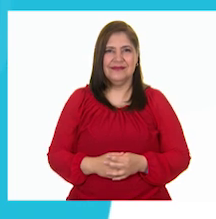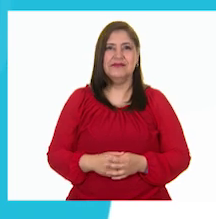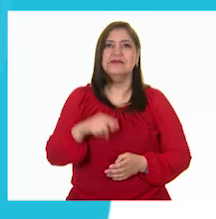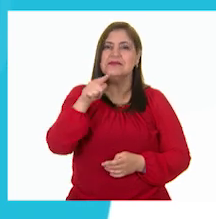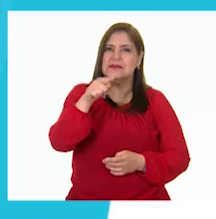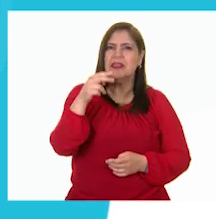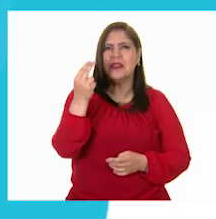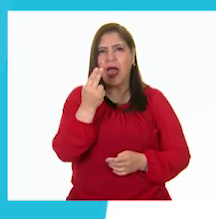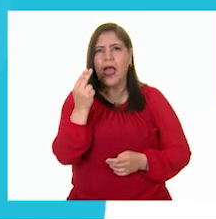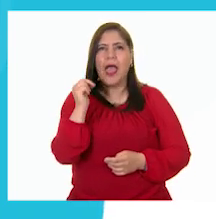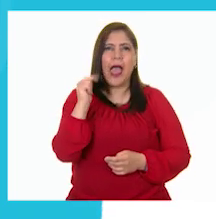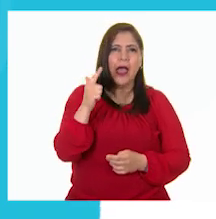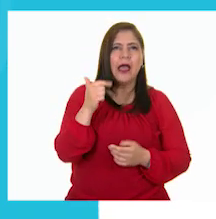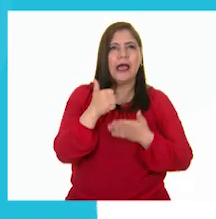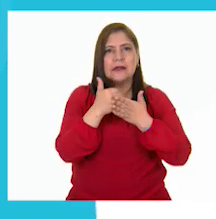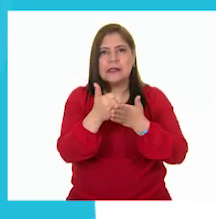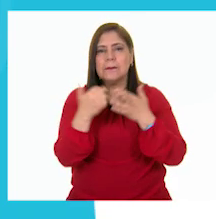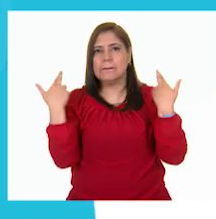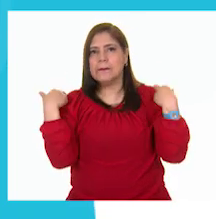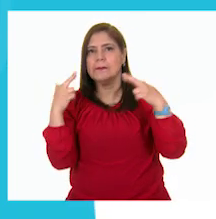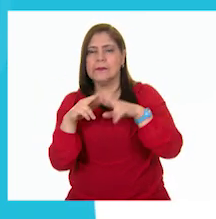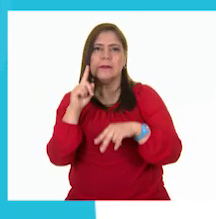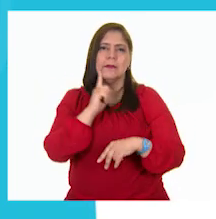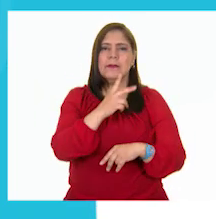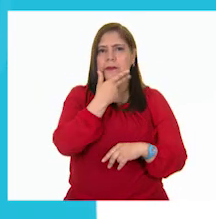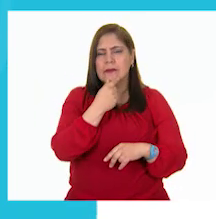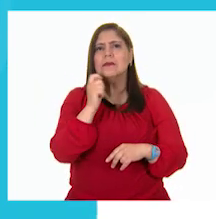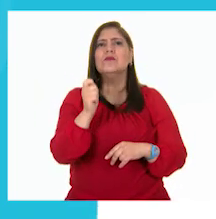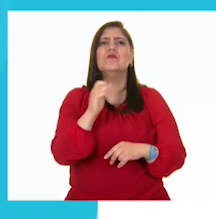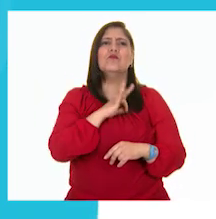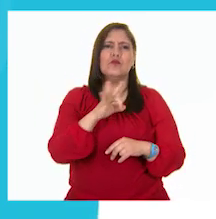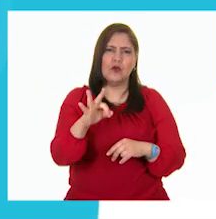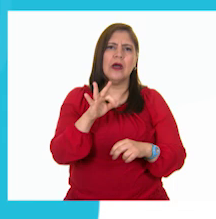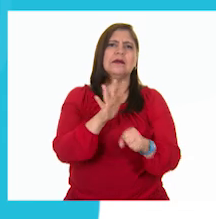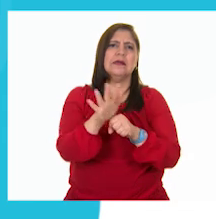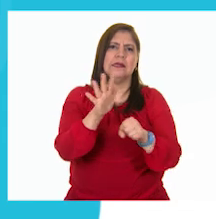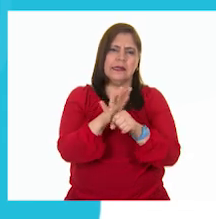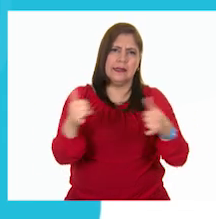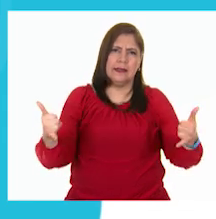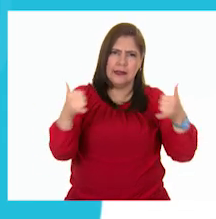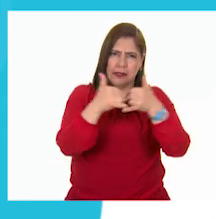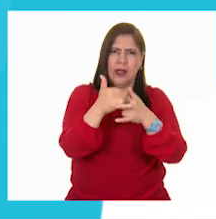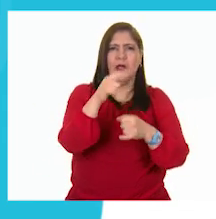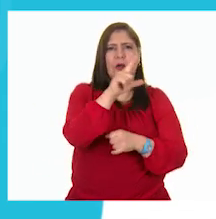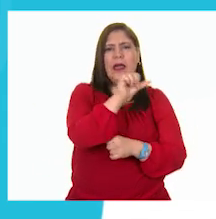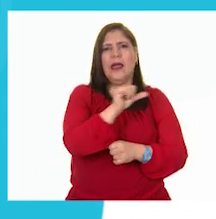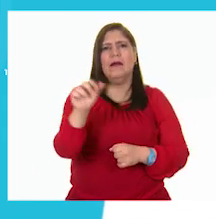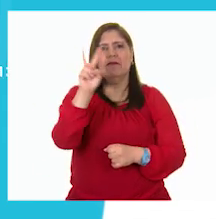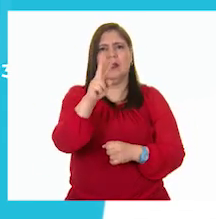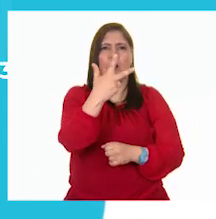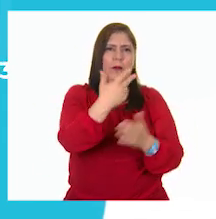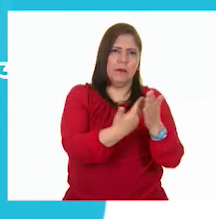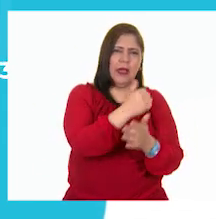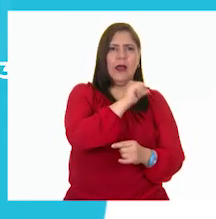Para solicitar apoyo pedagógico, comunícate con maestras y maestros de lunes a viernes de 8 a 20 horas al